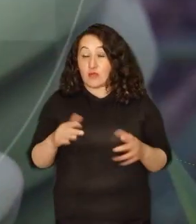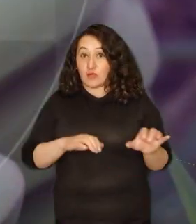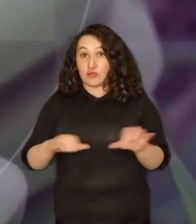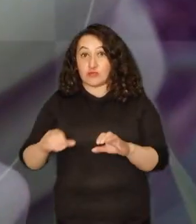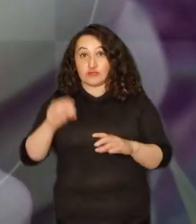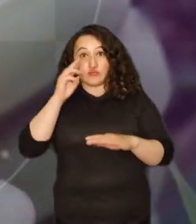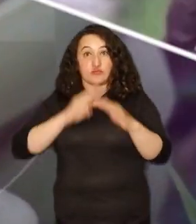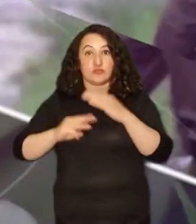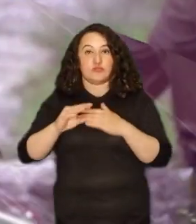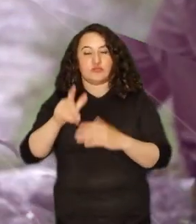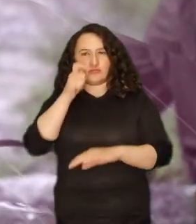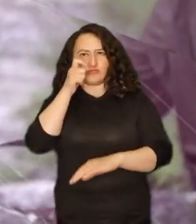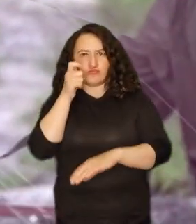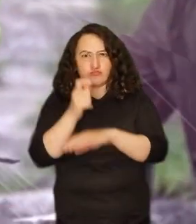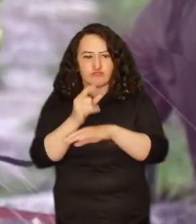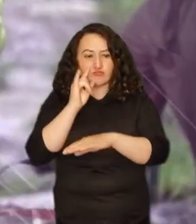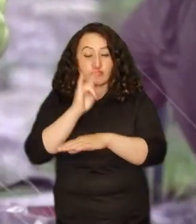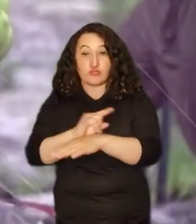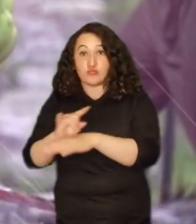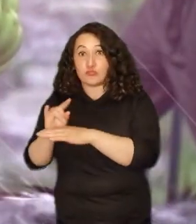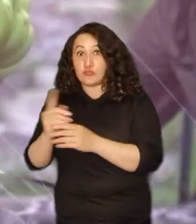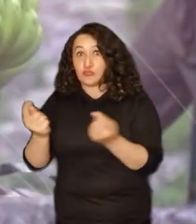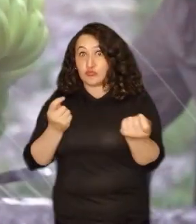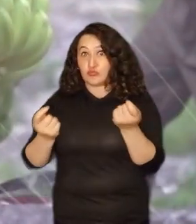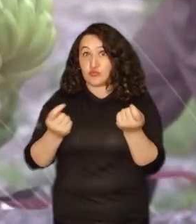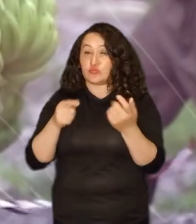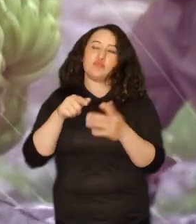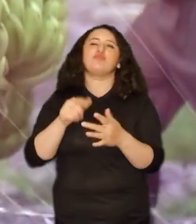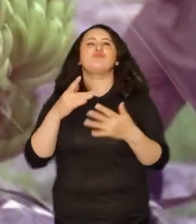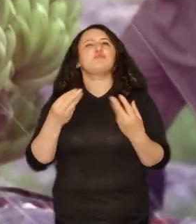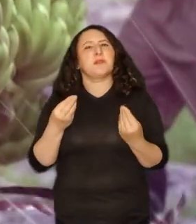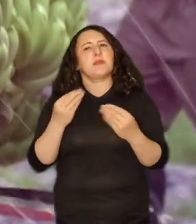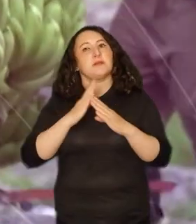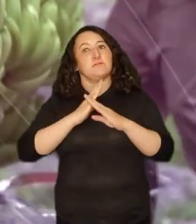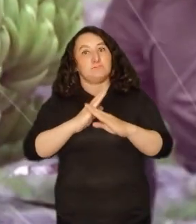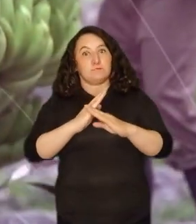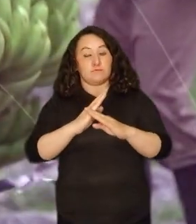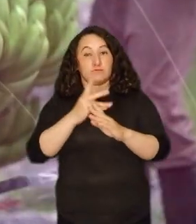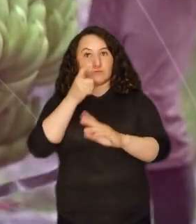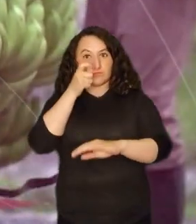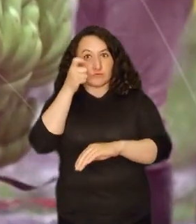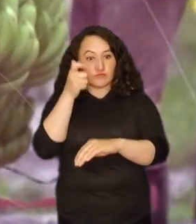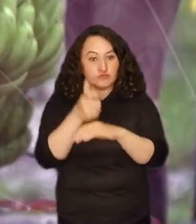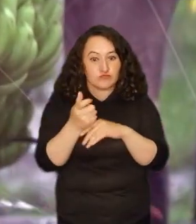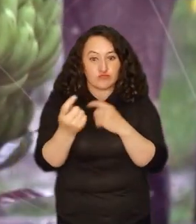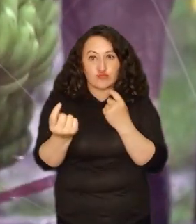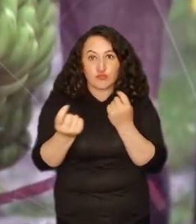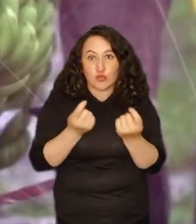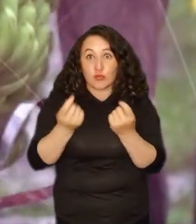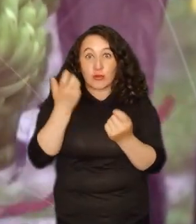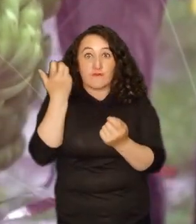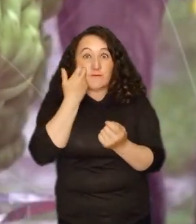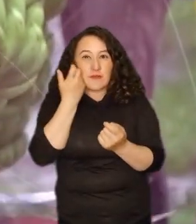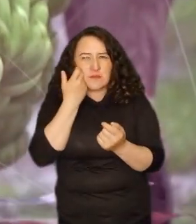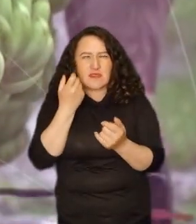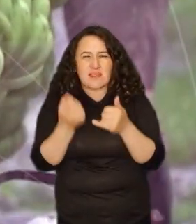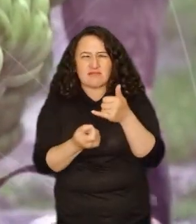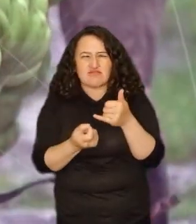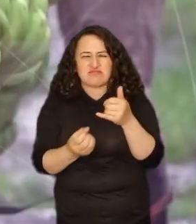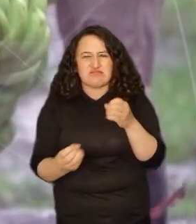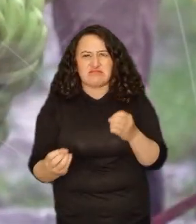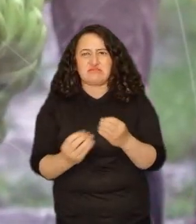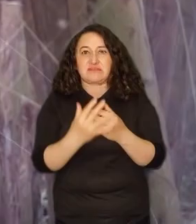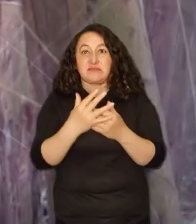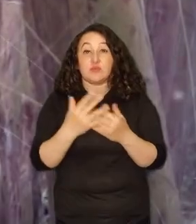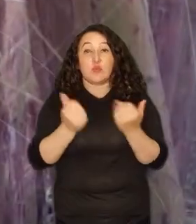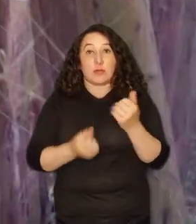El ICA ejecuta acciones misionales de inspección, vigilancia y control fitosanitario para prevenir, monitorear y controlar plagas y enfermedades